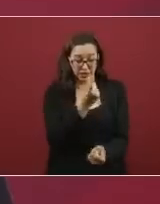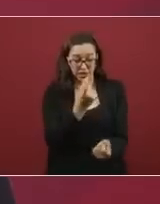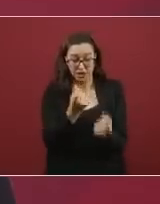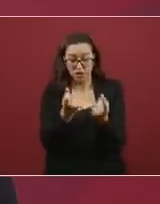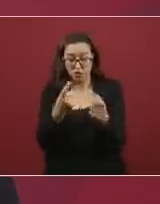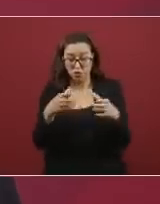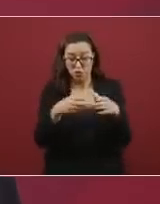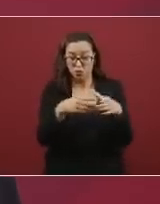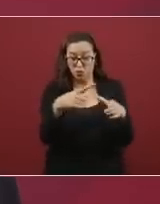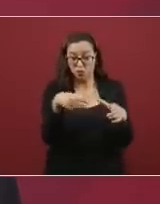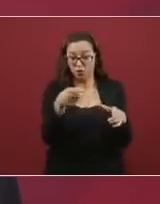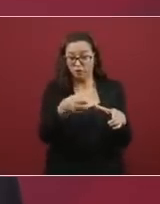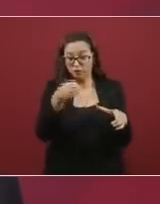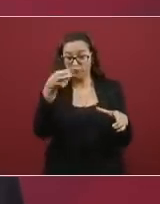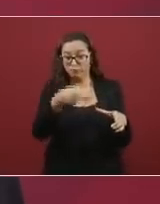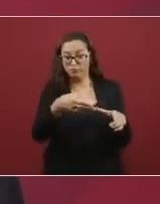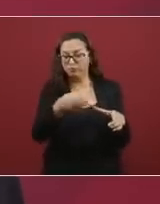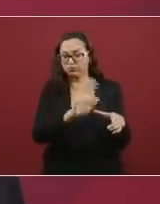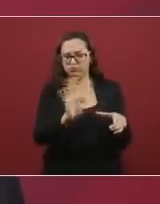sino un derecho,